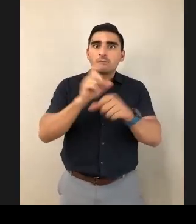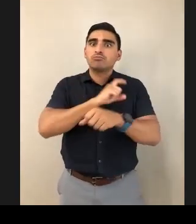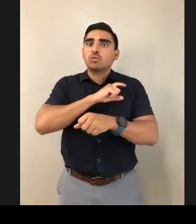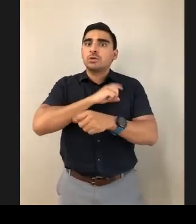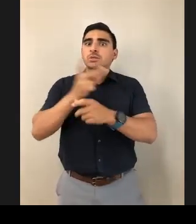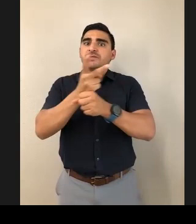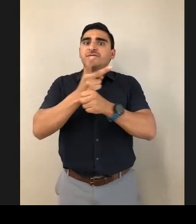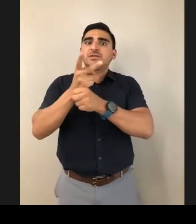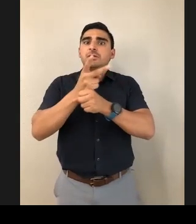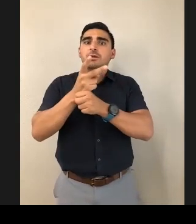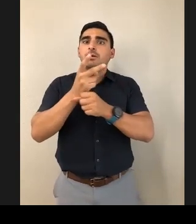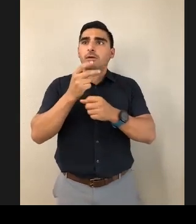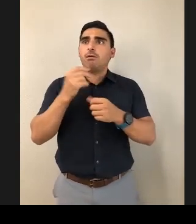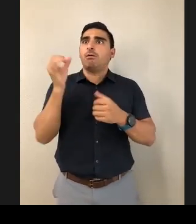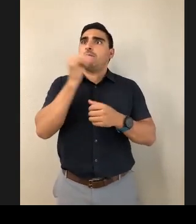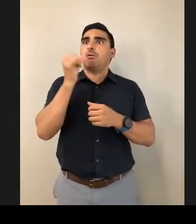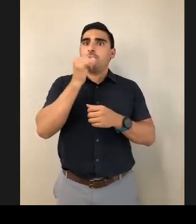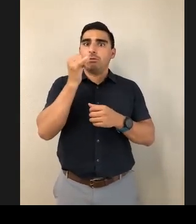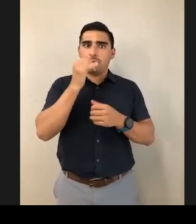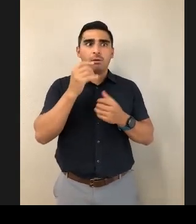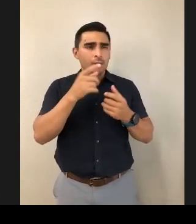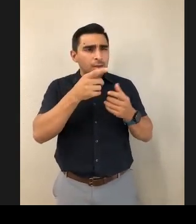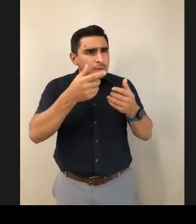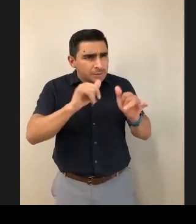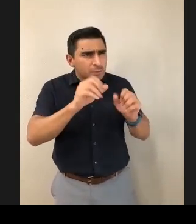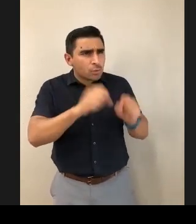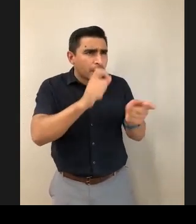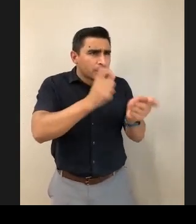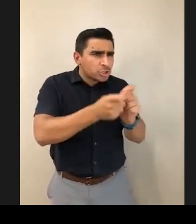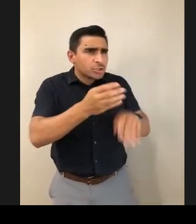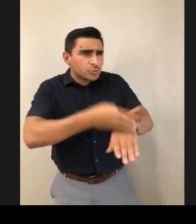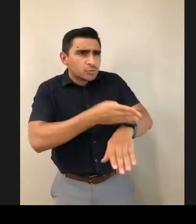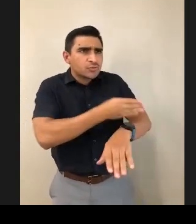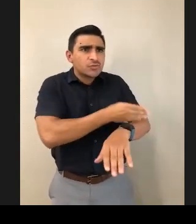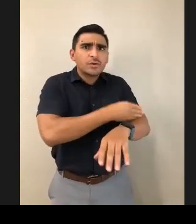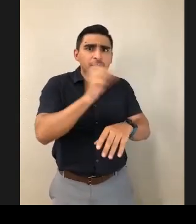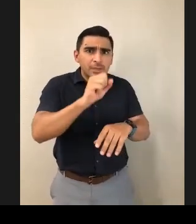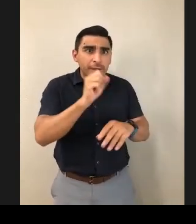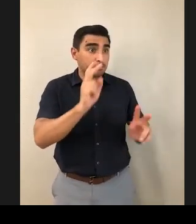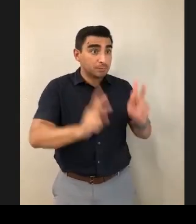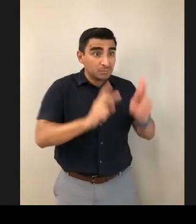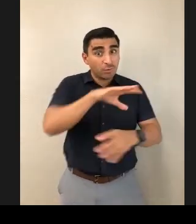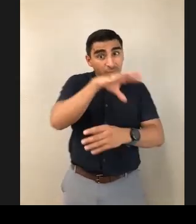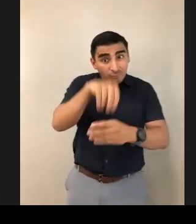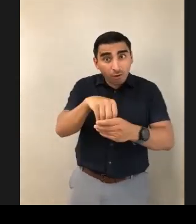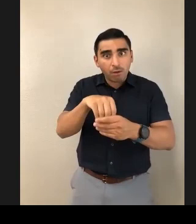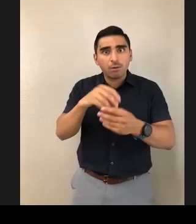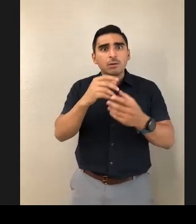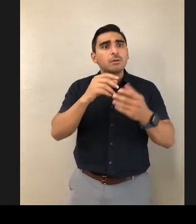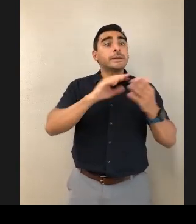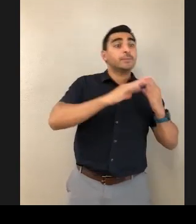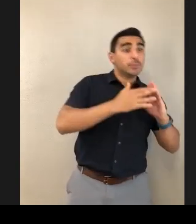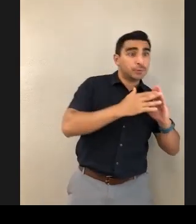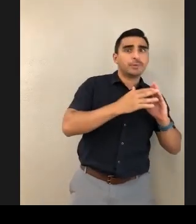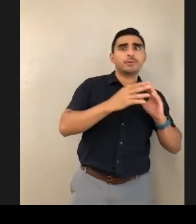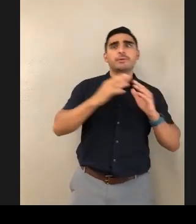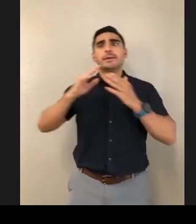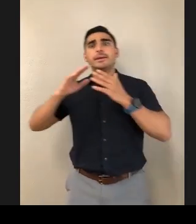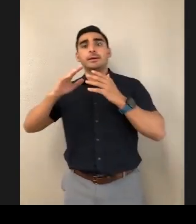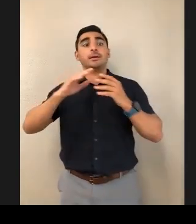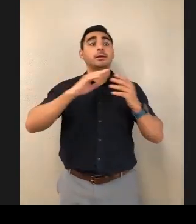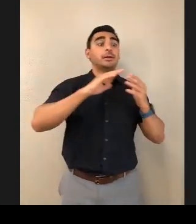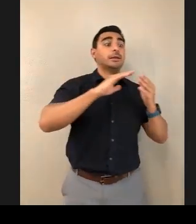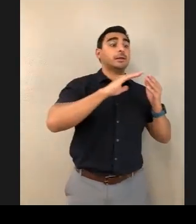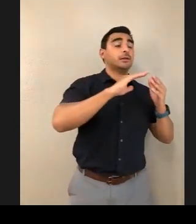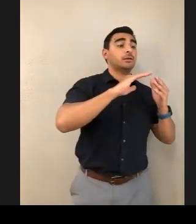donde es muy importante esa supervisión de la policía, donde todo no está fijo, que podemos hacer